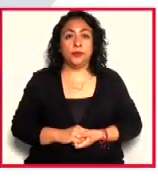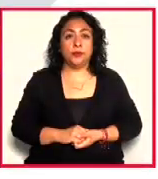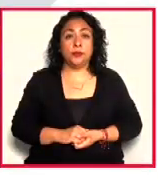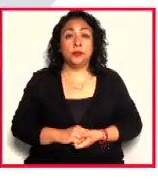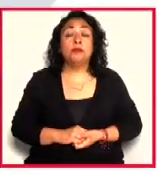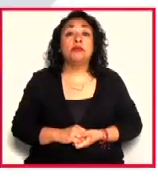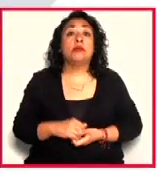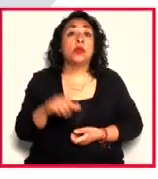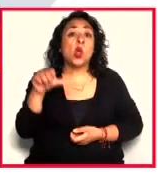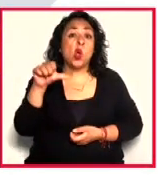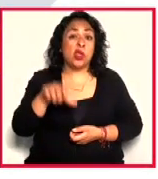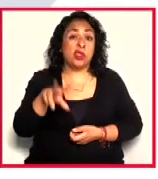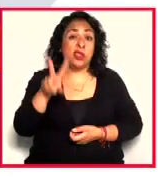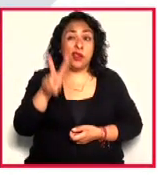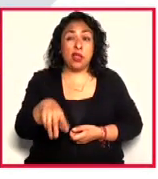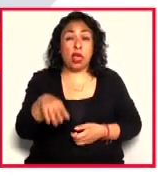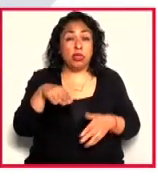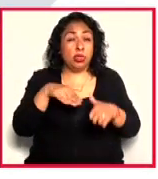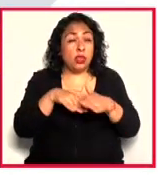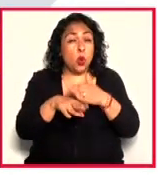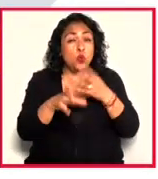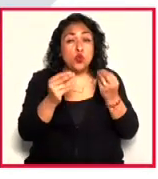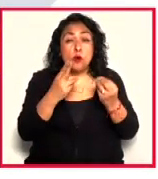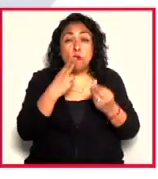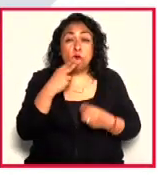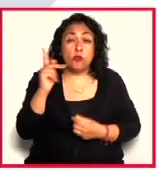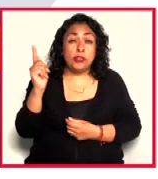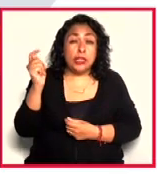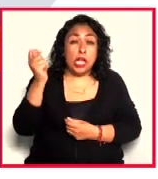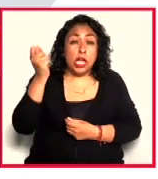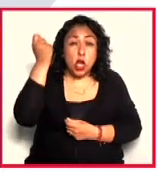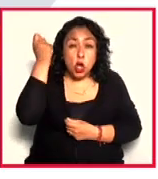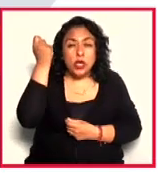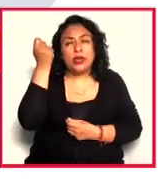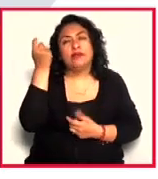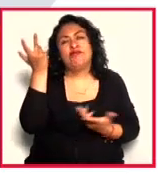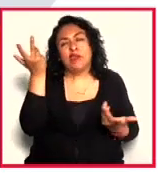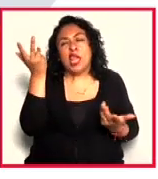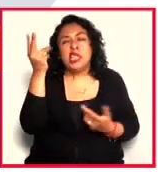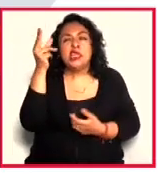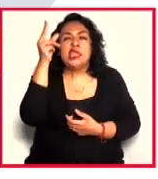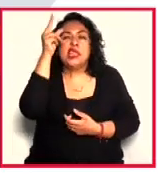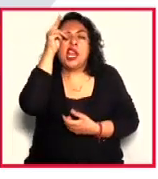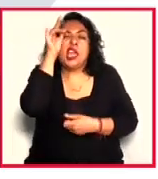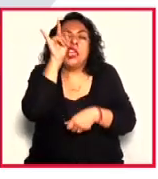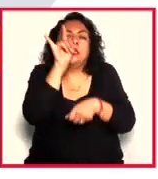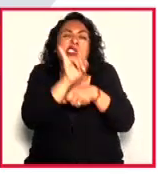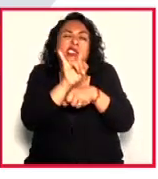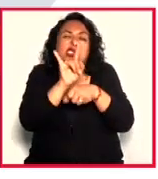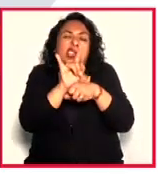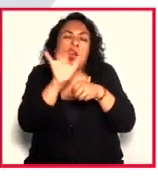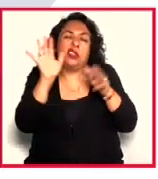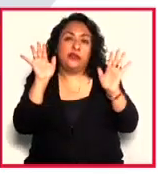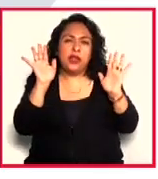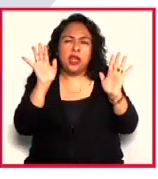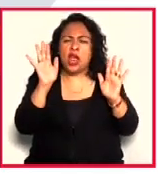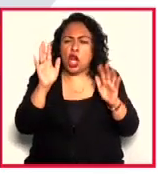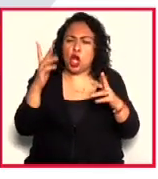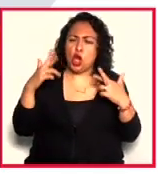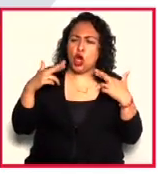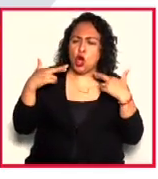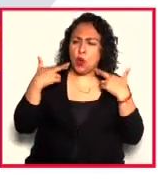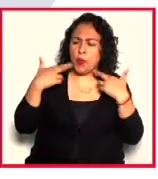Nunca vivimos inmersos en la tecnología, en las famosas inteligencias artificiales. ¿Cómo afectan los robots a nuestra